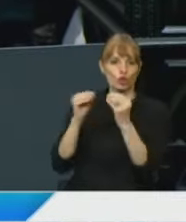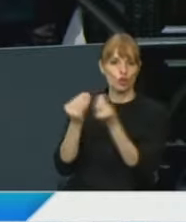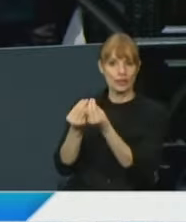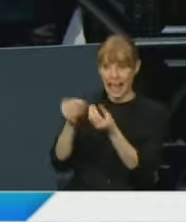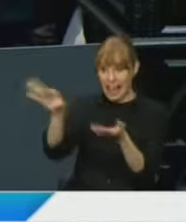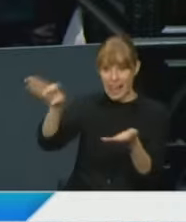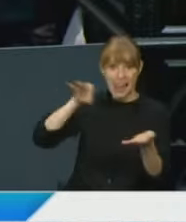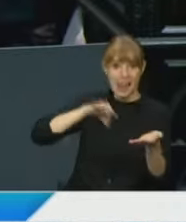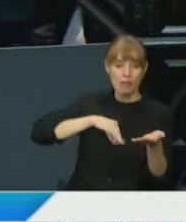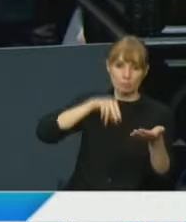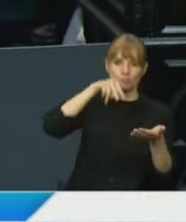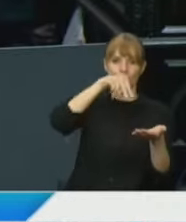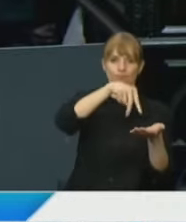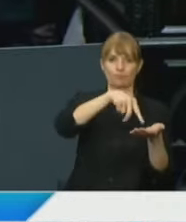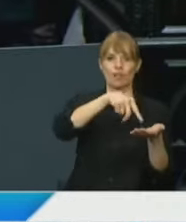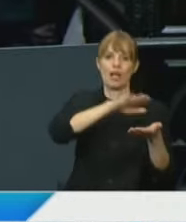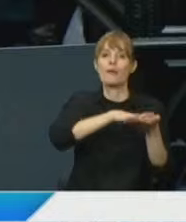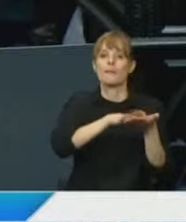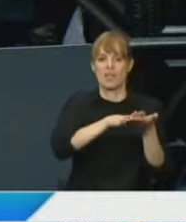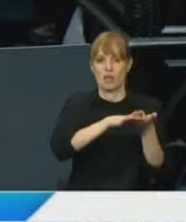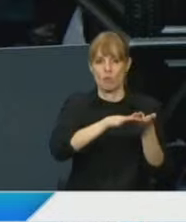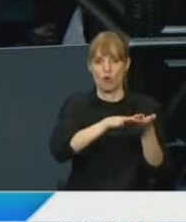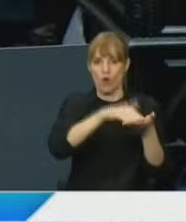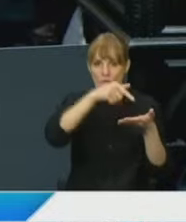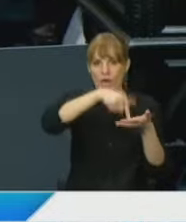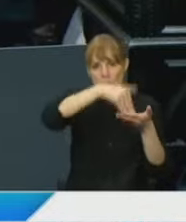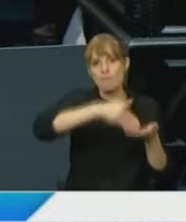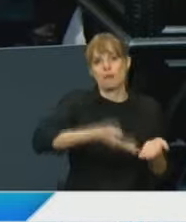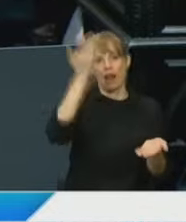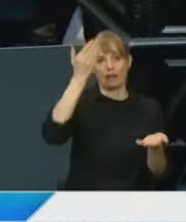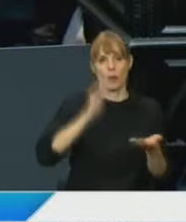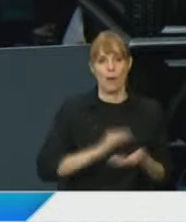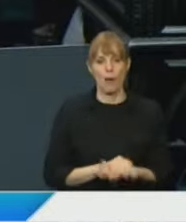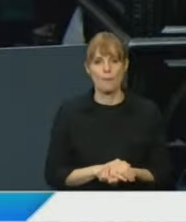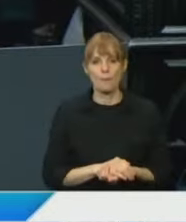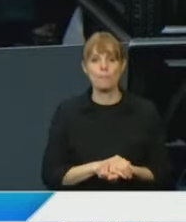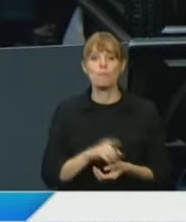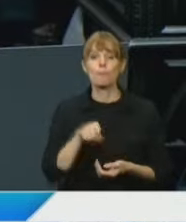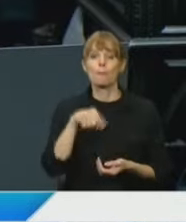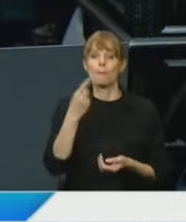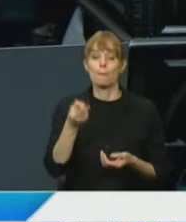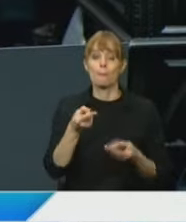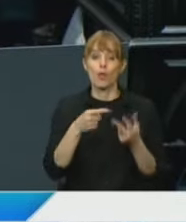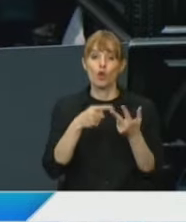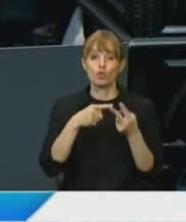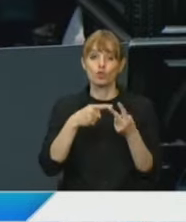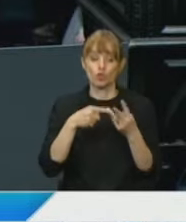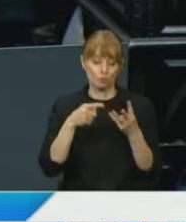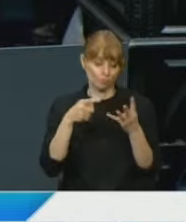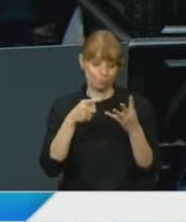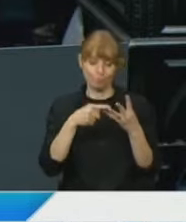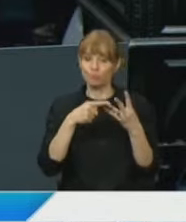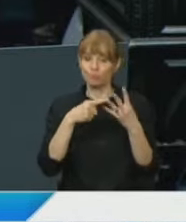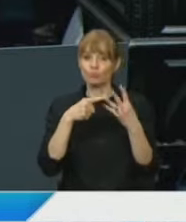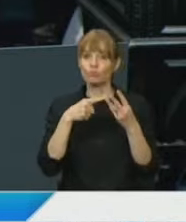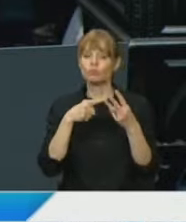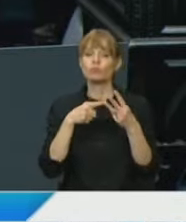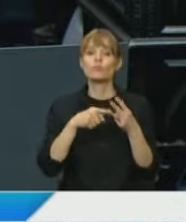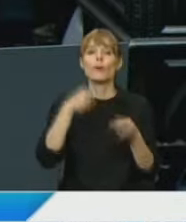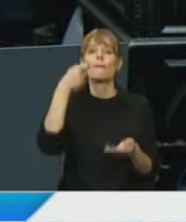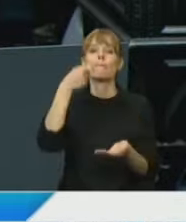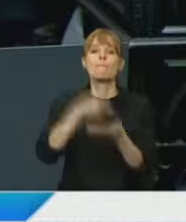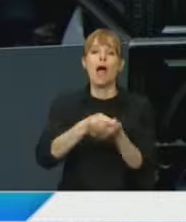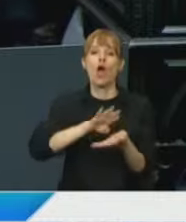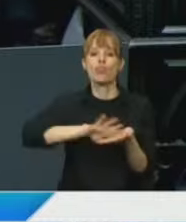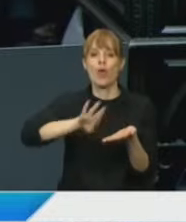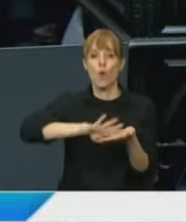insensible. Como no tienen los votos para sacarlo, lo quieren mostrar insensible y generar un relato alrededor de eso. Lo mismo pasó con los